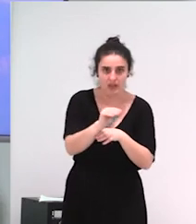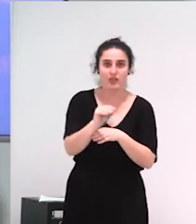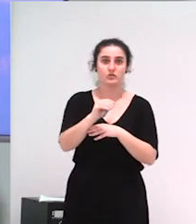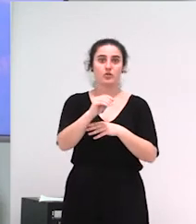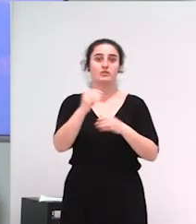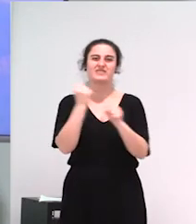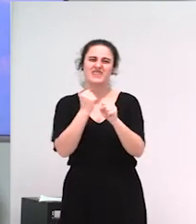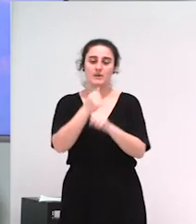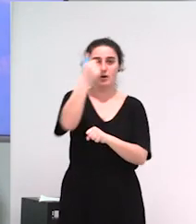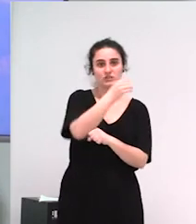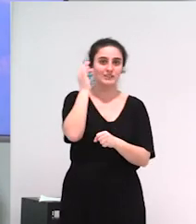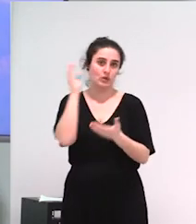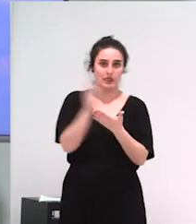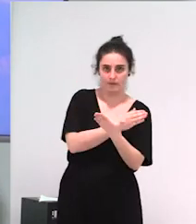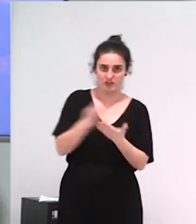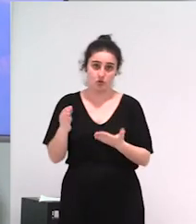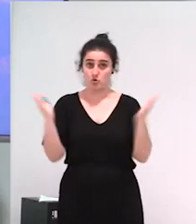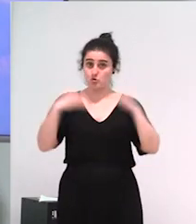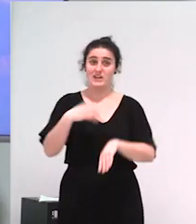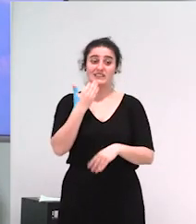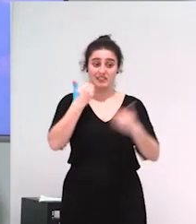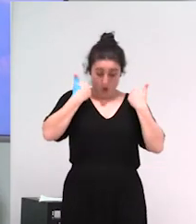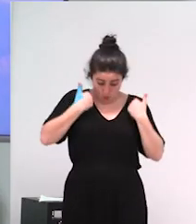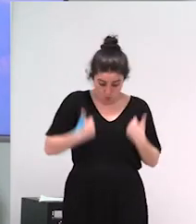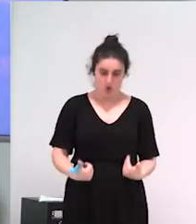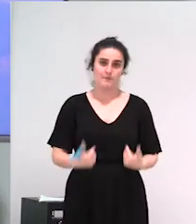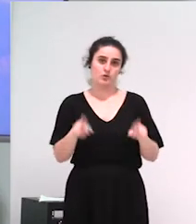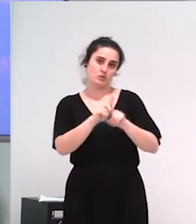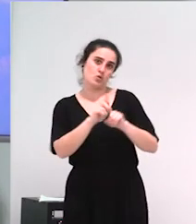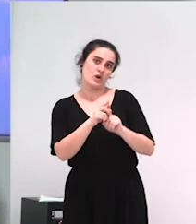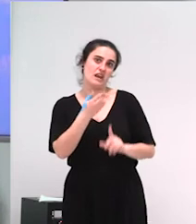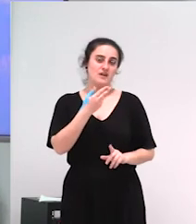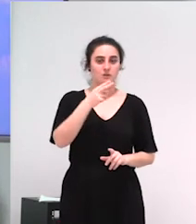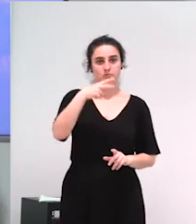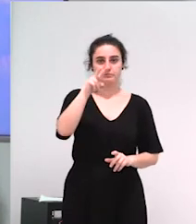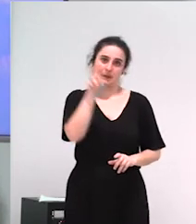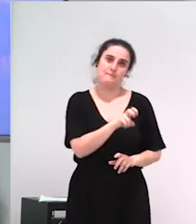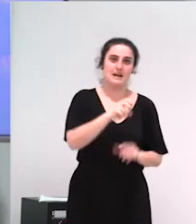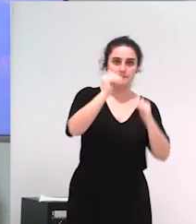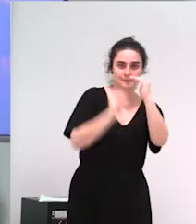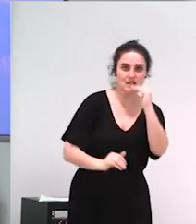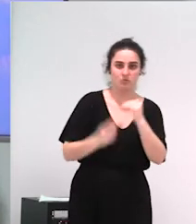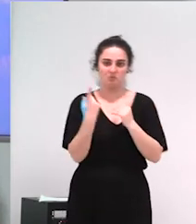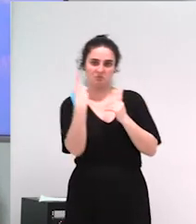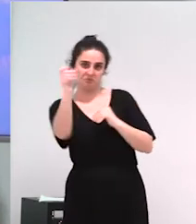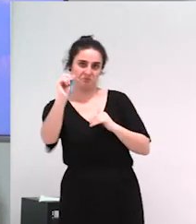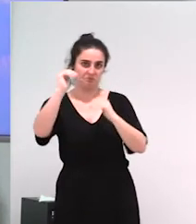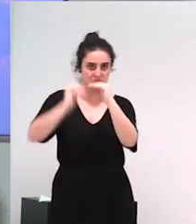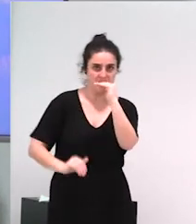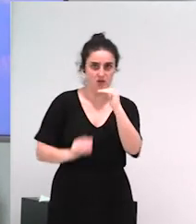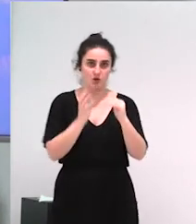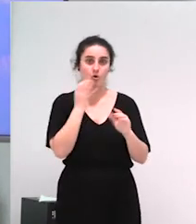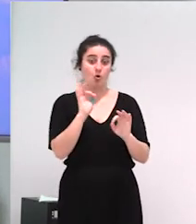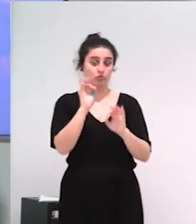del trabajo si no se entendiera que hay unos cuerpos que son menos válidos, menos necesarios o que directamente tienen unas